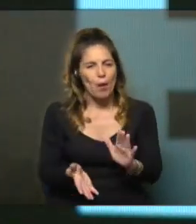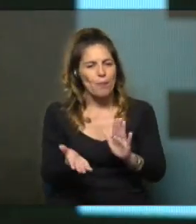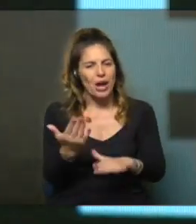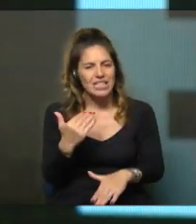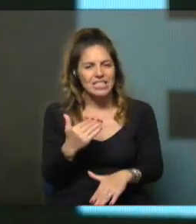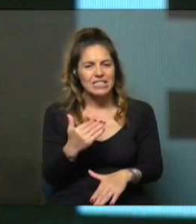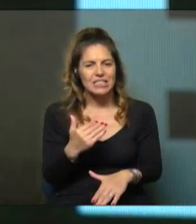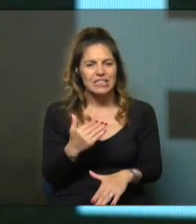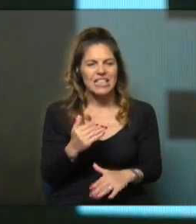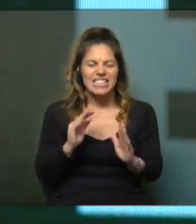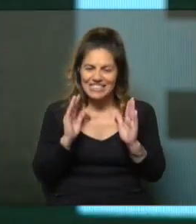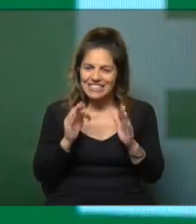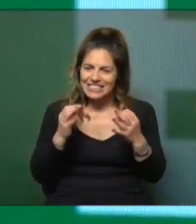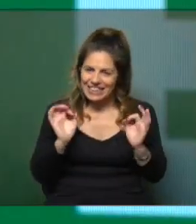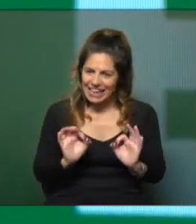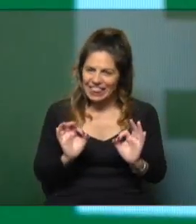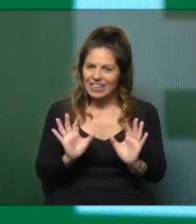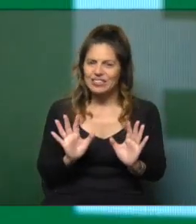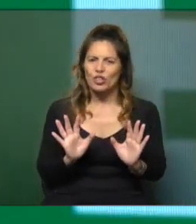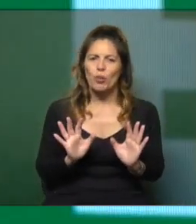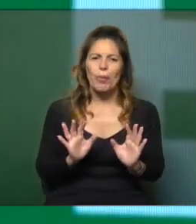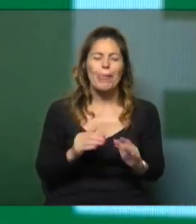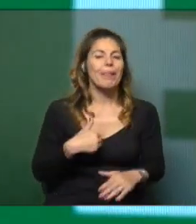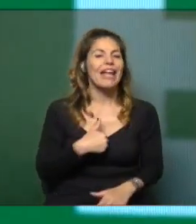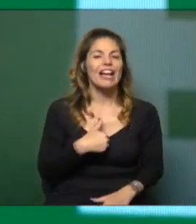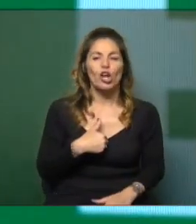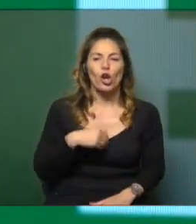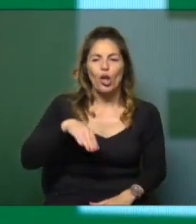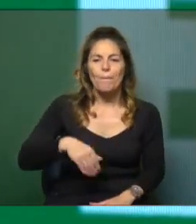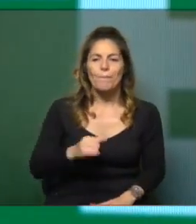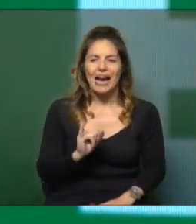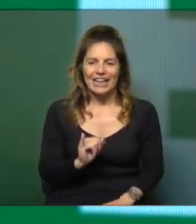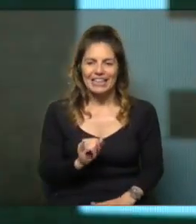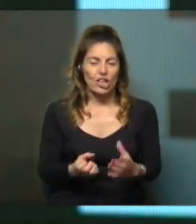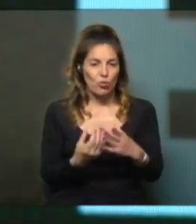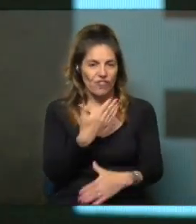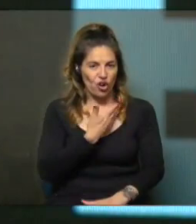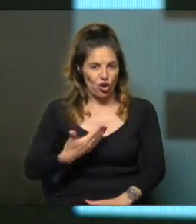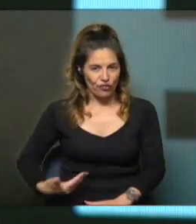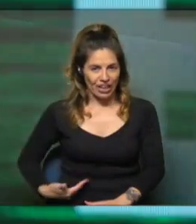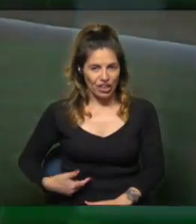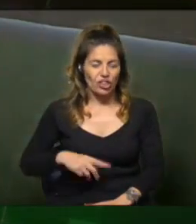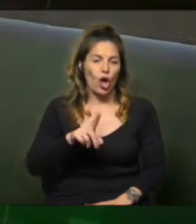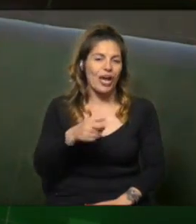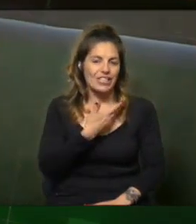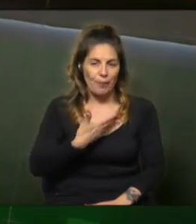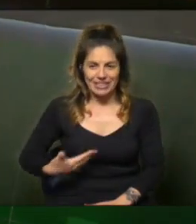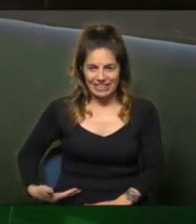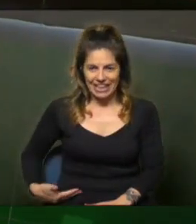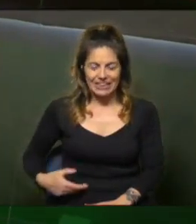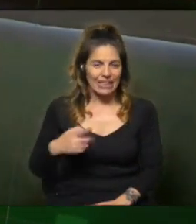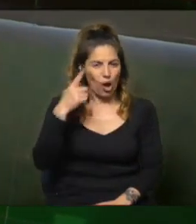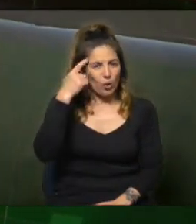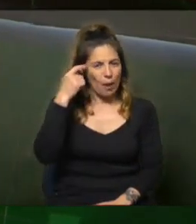digamos centradas desde ese punto de vista el rol que va a tener macri en este nuevo gobierno en tanto expresidente con una experiencia de